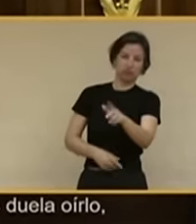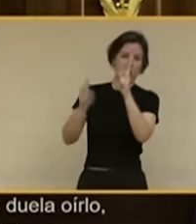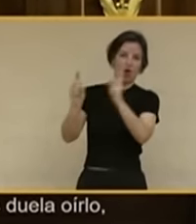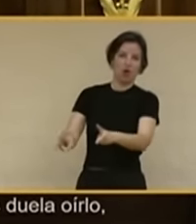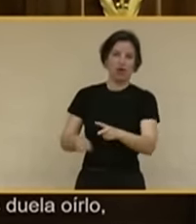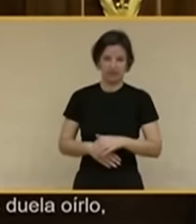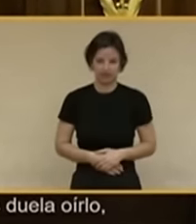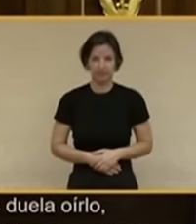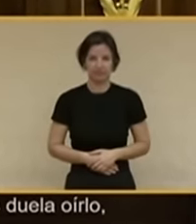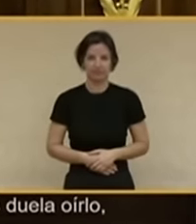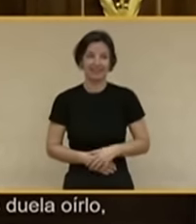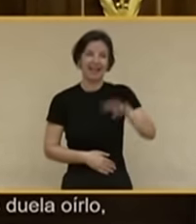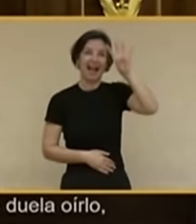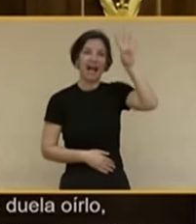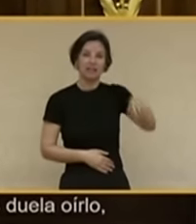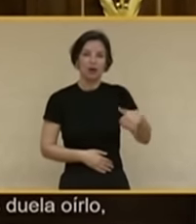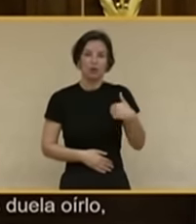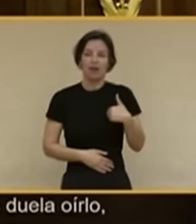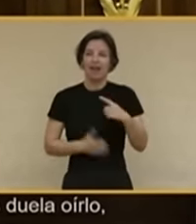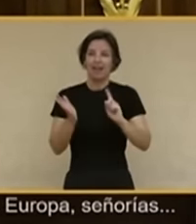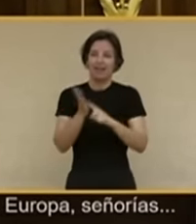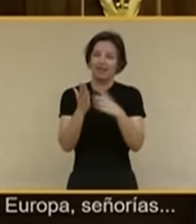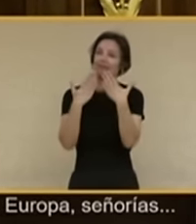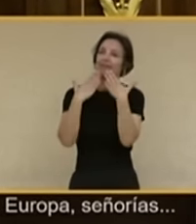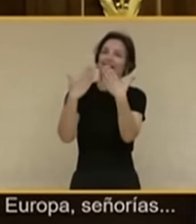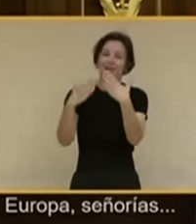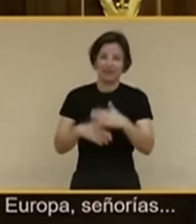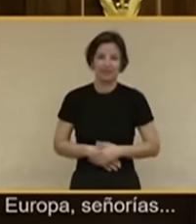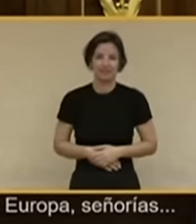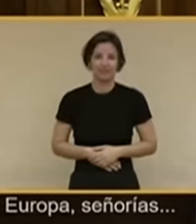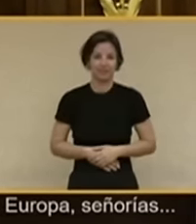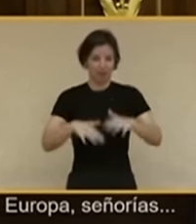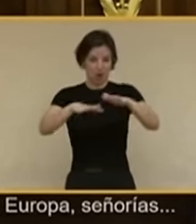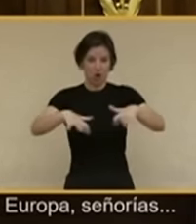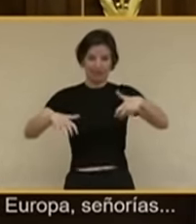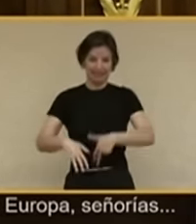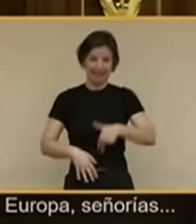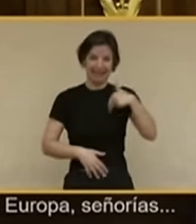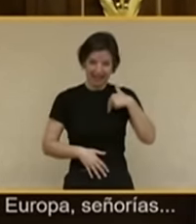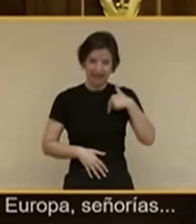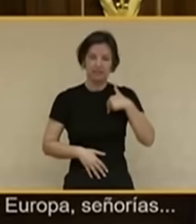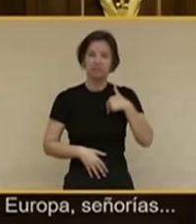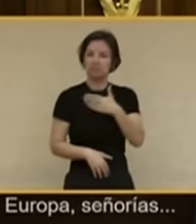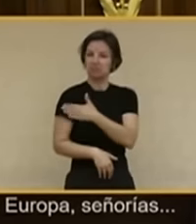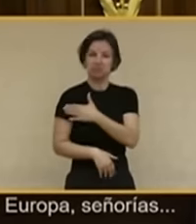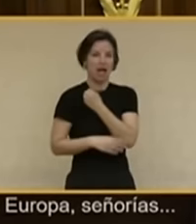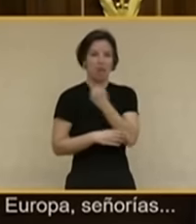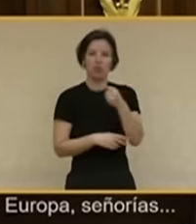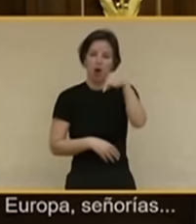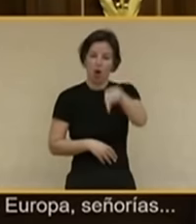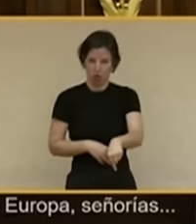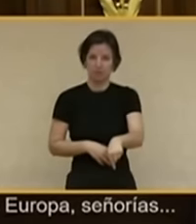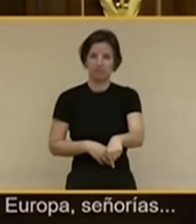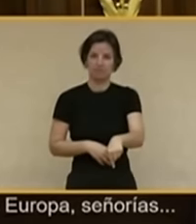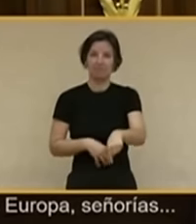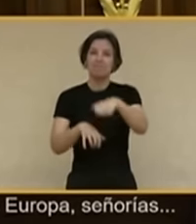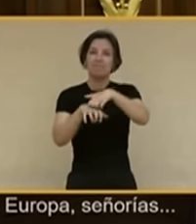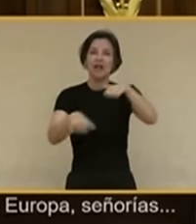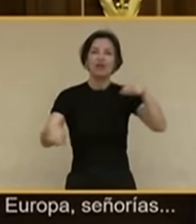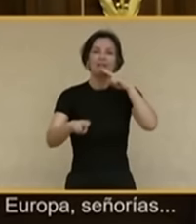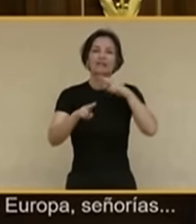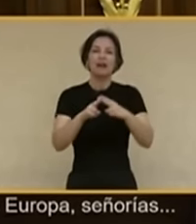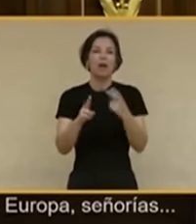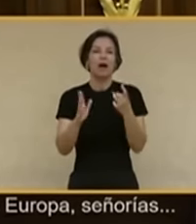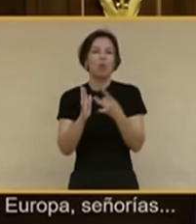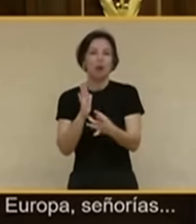bendecido Cataluña la ha agradecido y estas cortes generales la valan hoy aquí Por mayoría cualificada